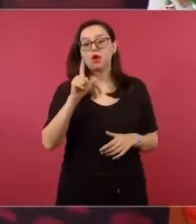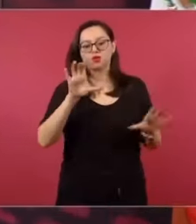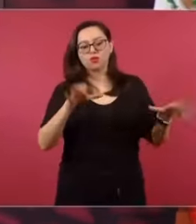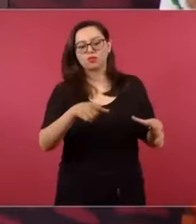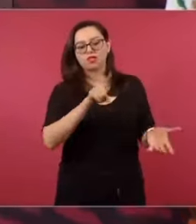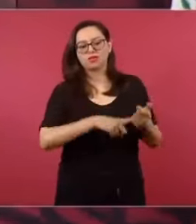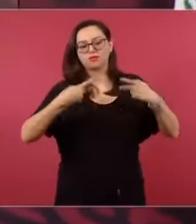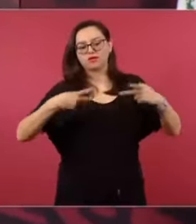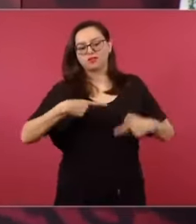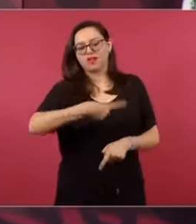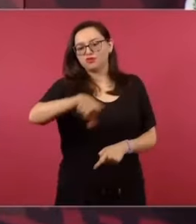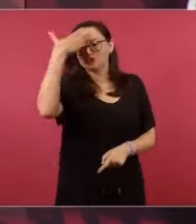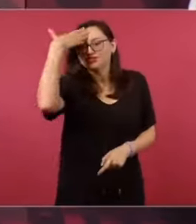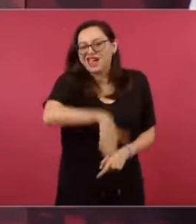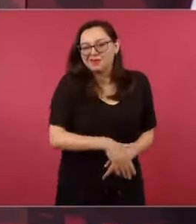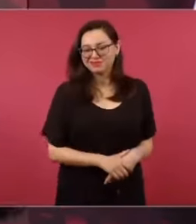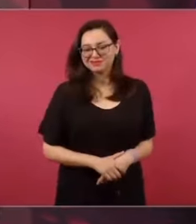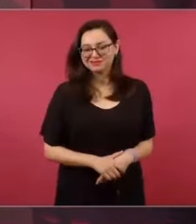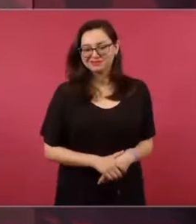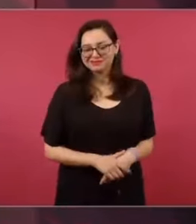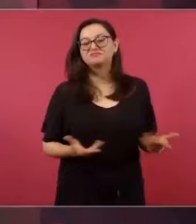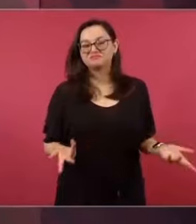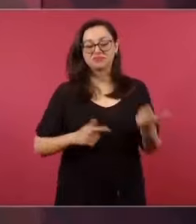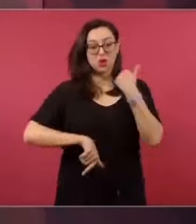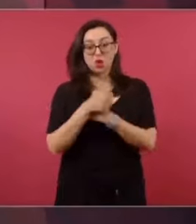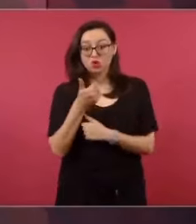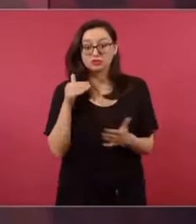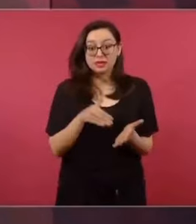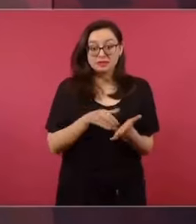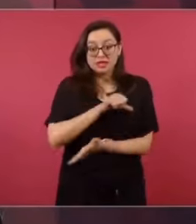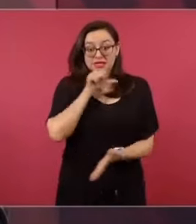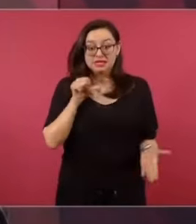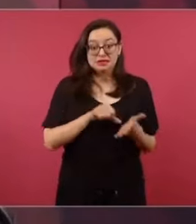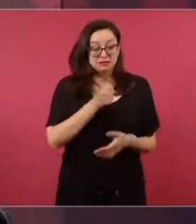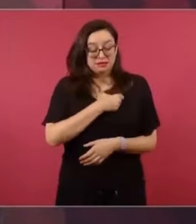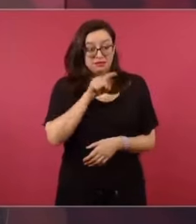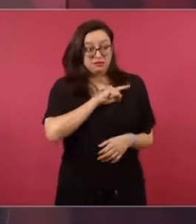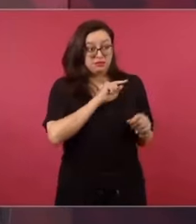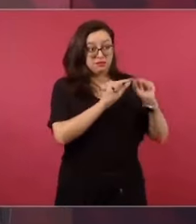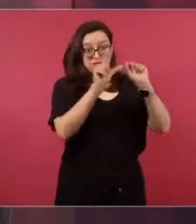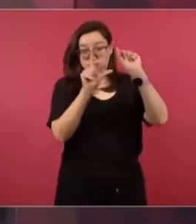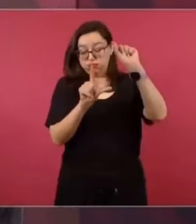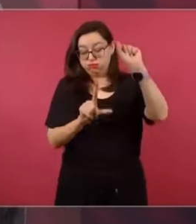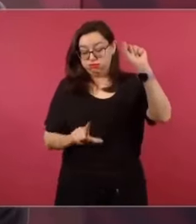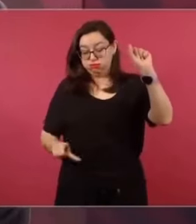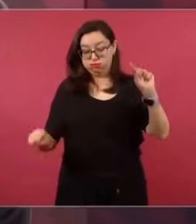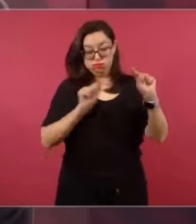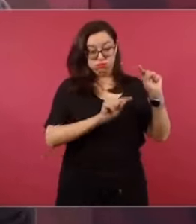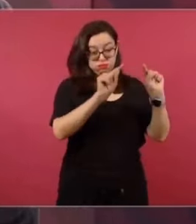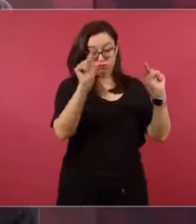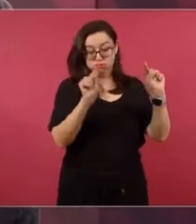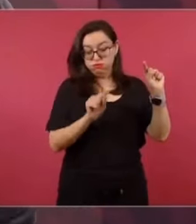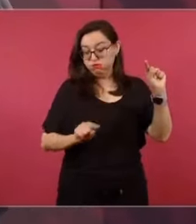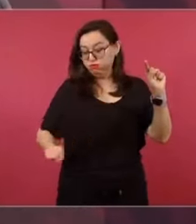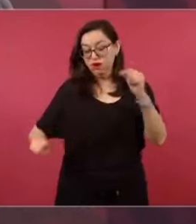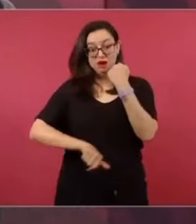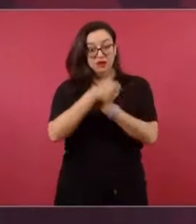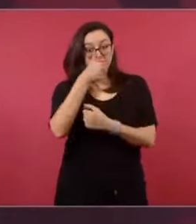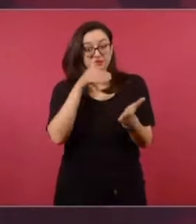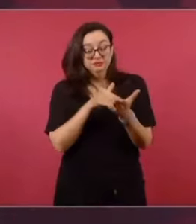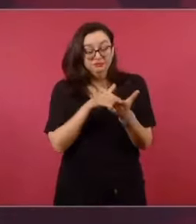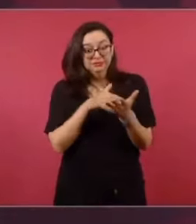mejoren los centros de salud. 11.000 centros de salud, que son los encargados de